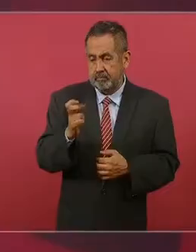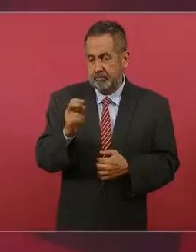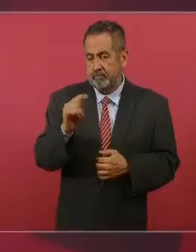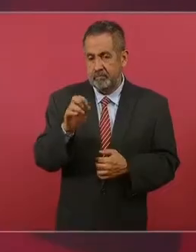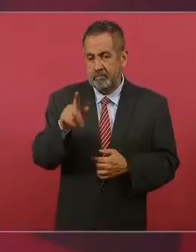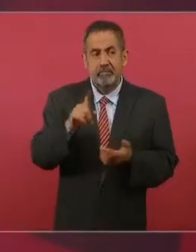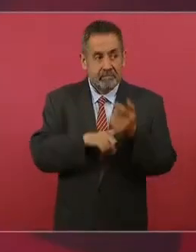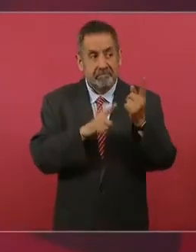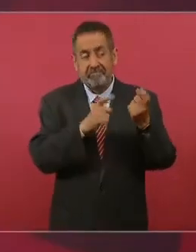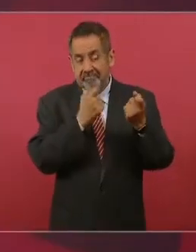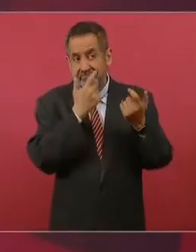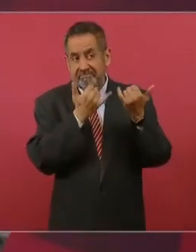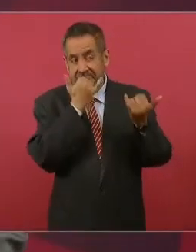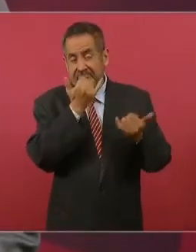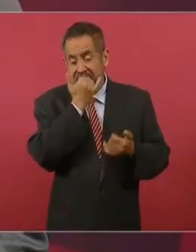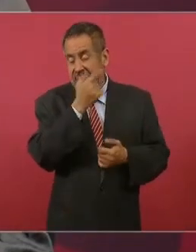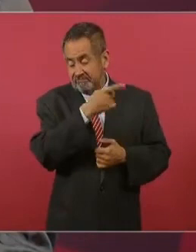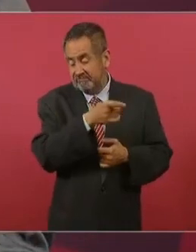cometido algunas